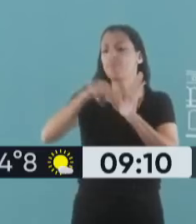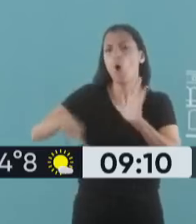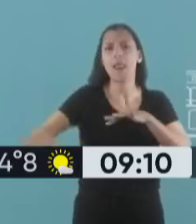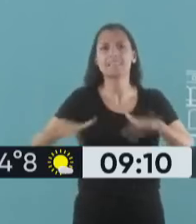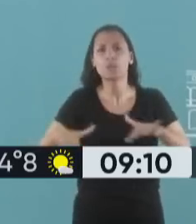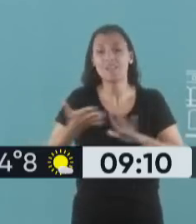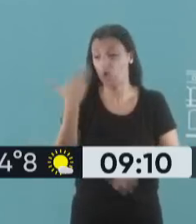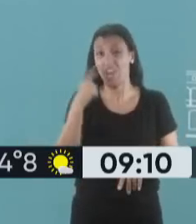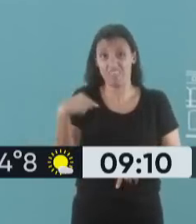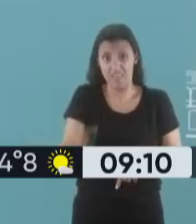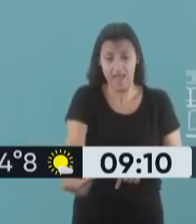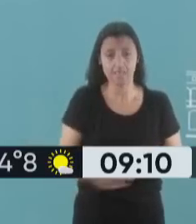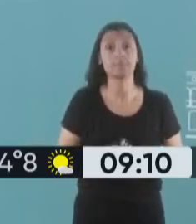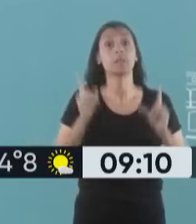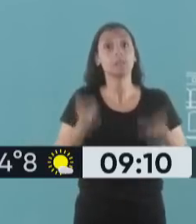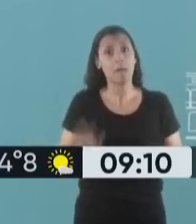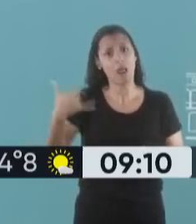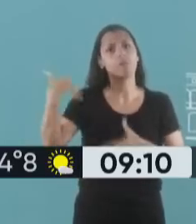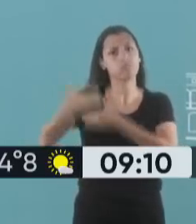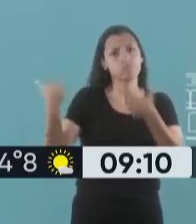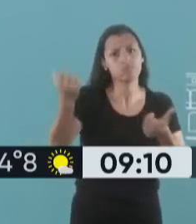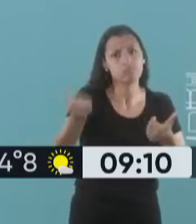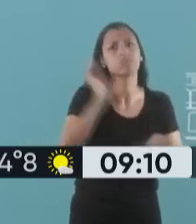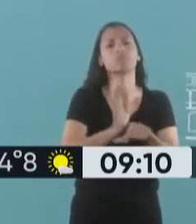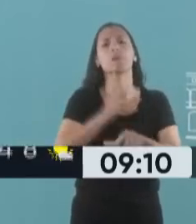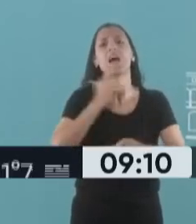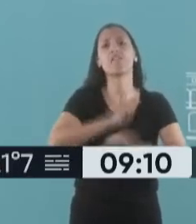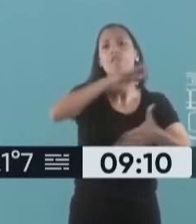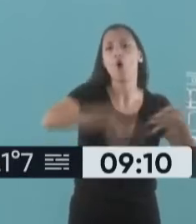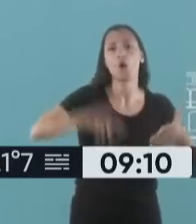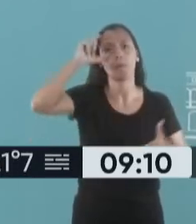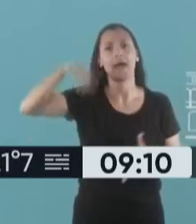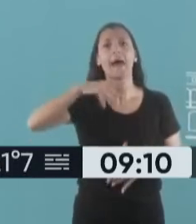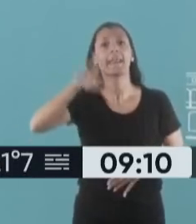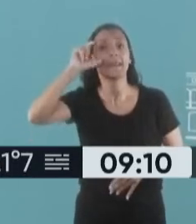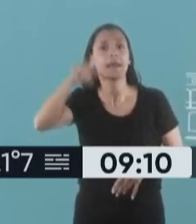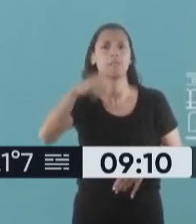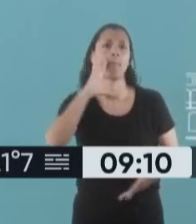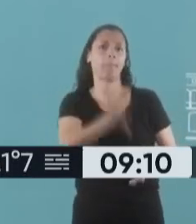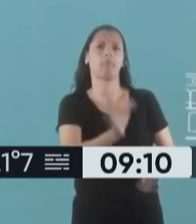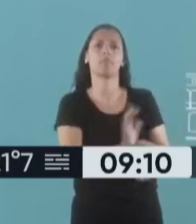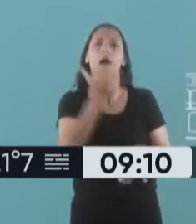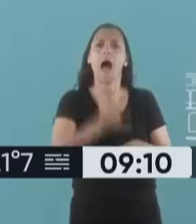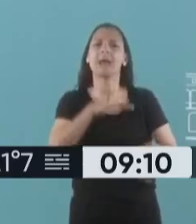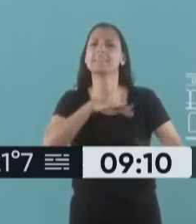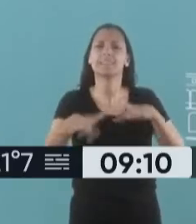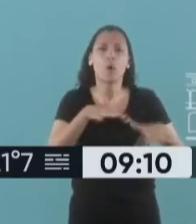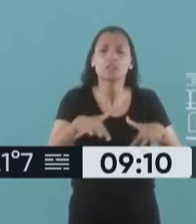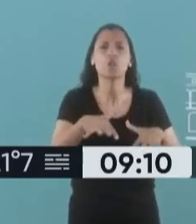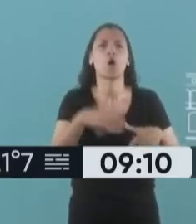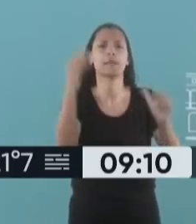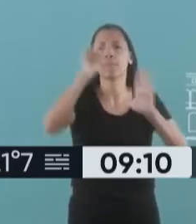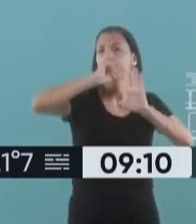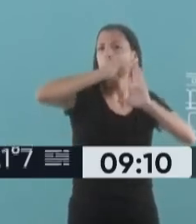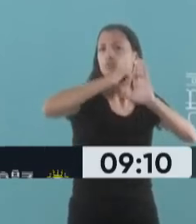los últimos días. También está avanzando el informe del ENRE que pone de manifiesto todas aquellas puntos